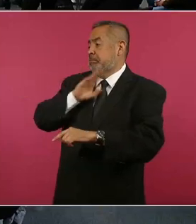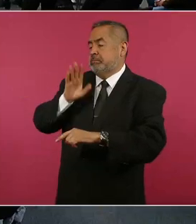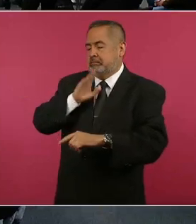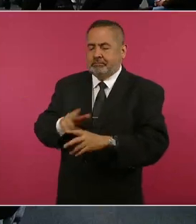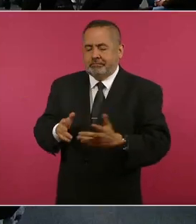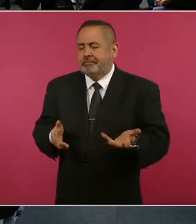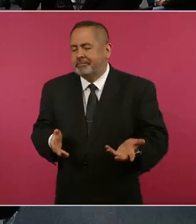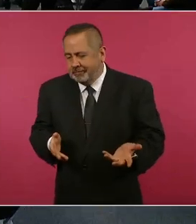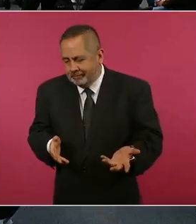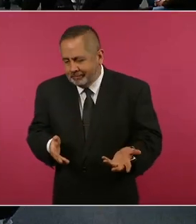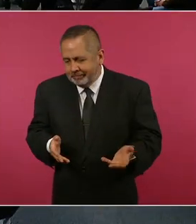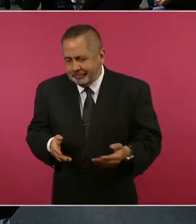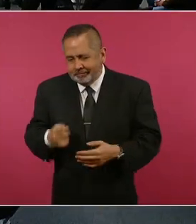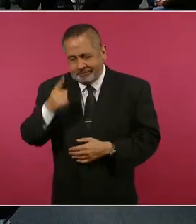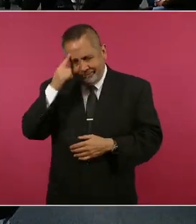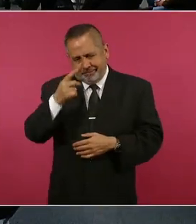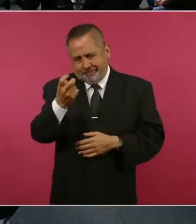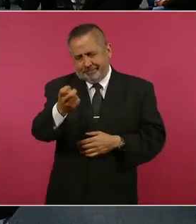para